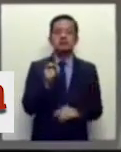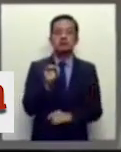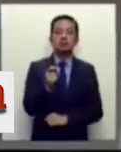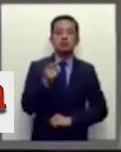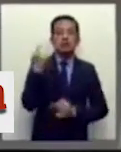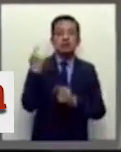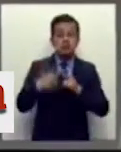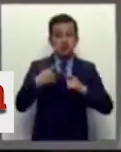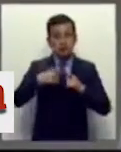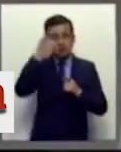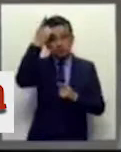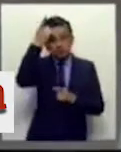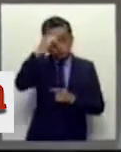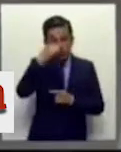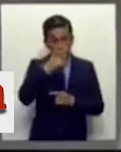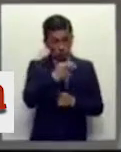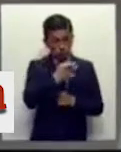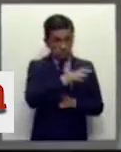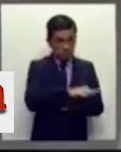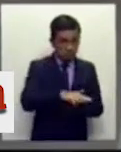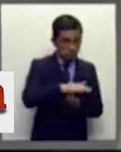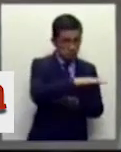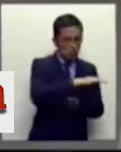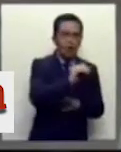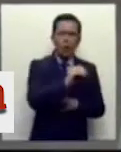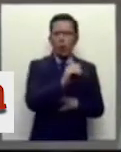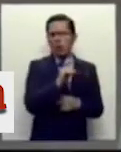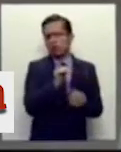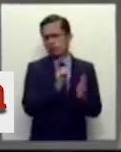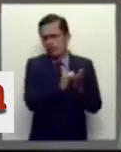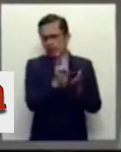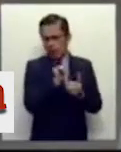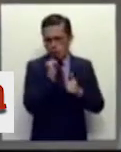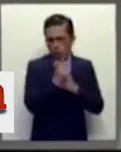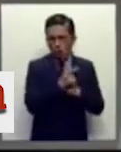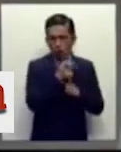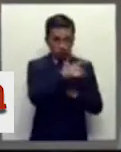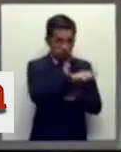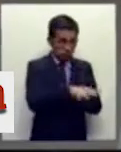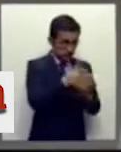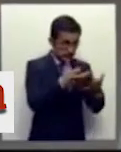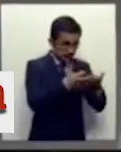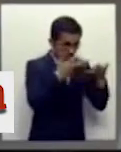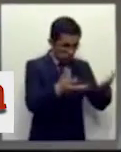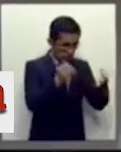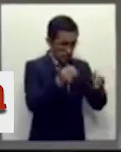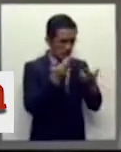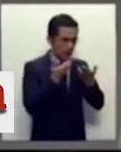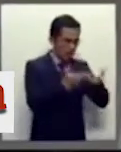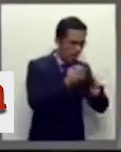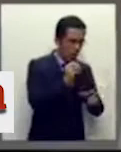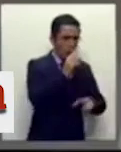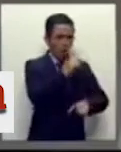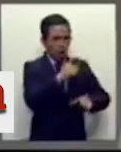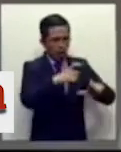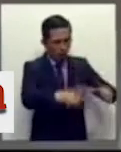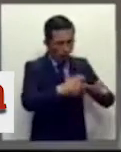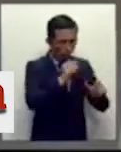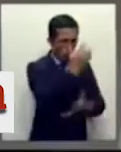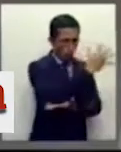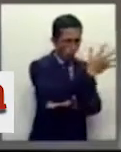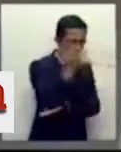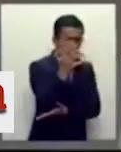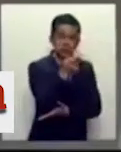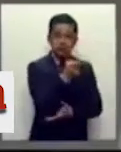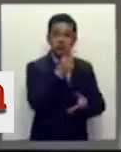propietarios, poseedores o titulares de otros derechos sobre tierras, aguas y bosques comprendidos dentro de áreas